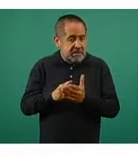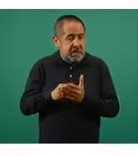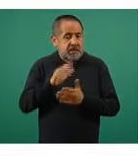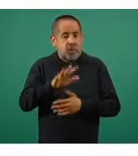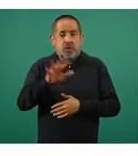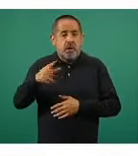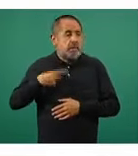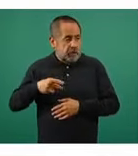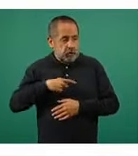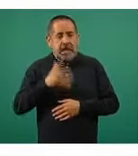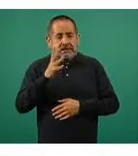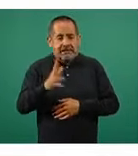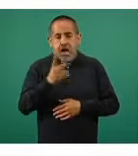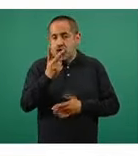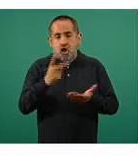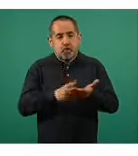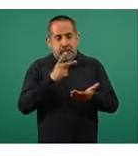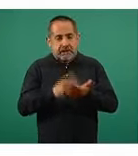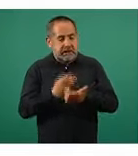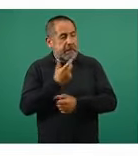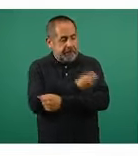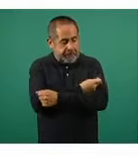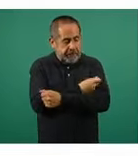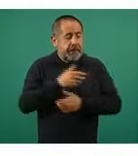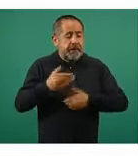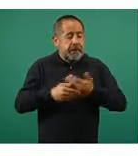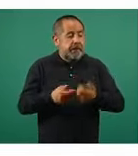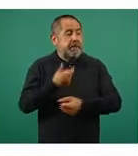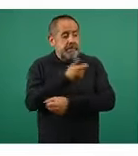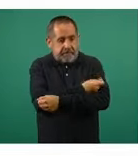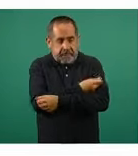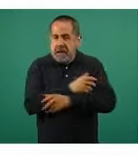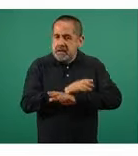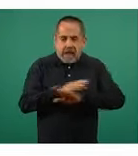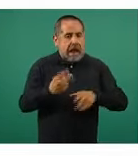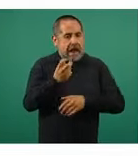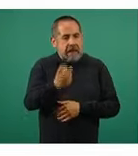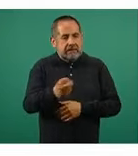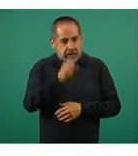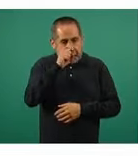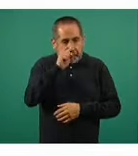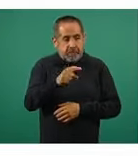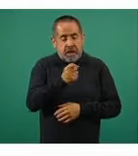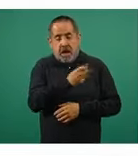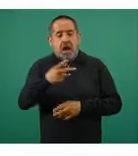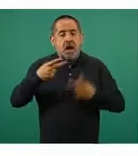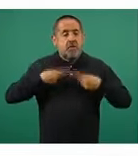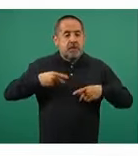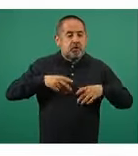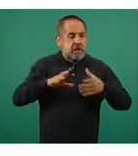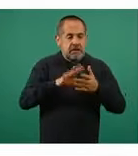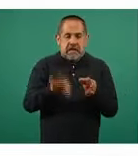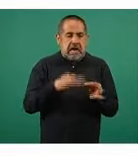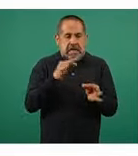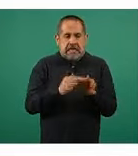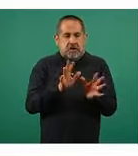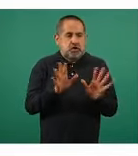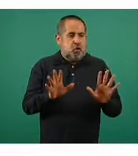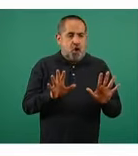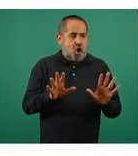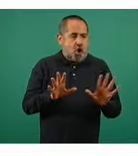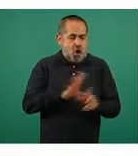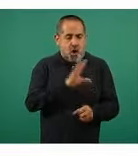453.055 segundas dosis, con lo cual también se traduce en personas que tienen ya el esquema completo de vacunación,